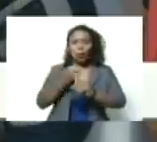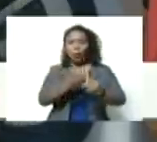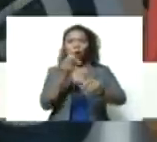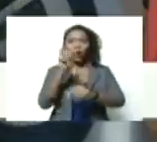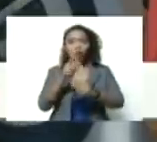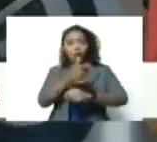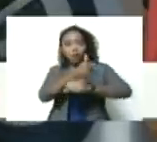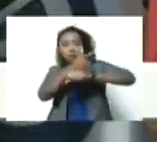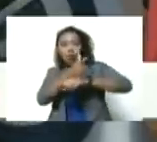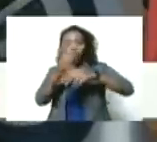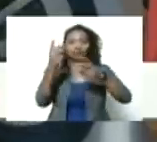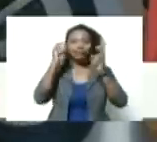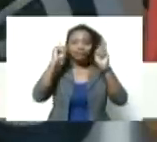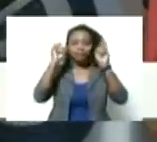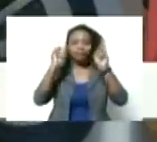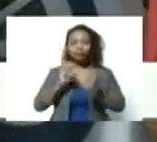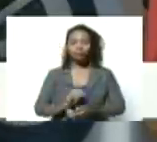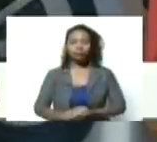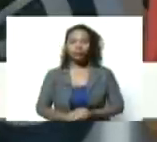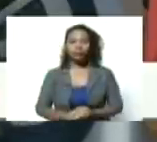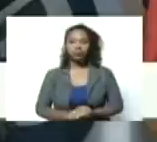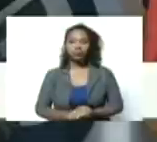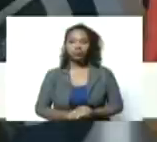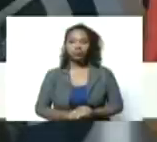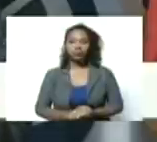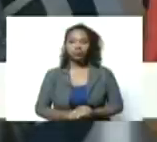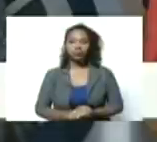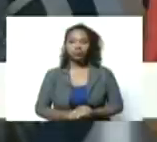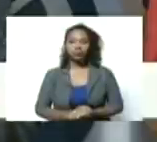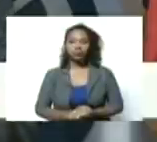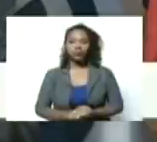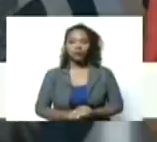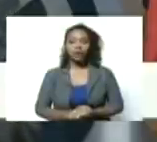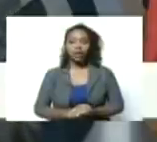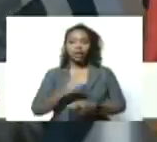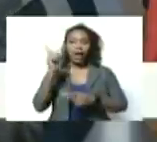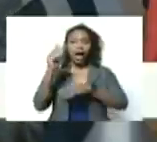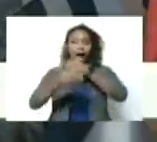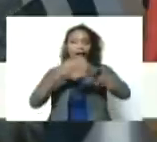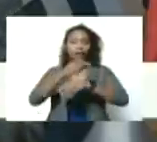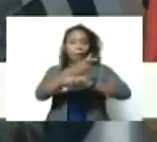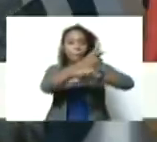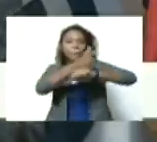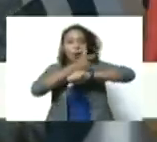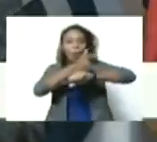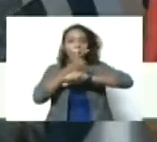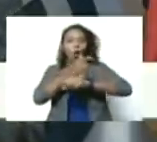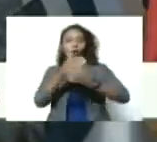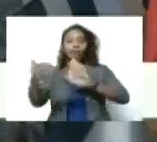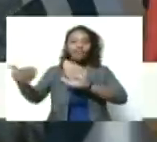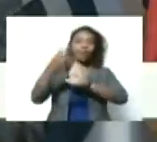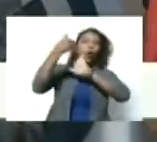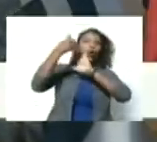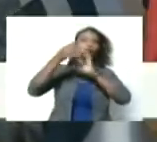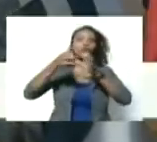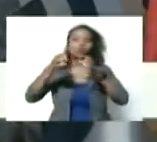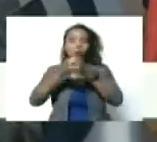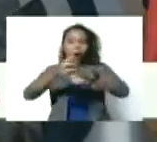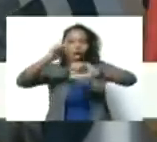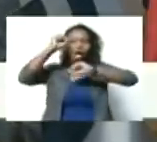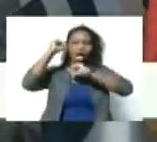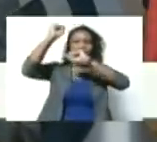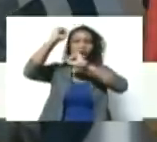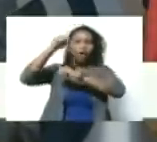arma orgánica, tras haber accionado sus armas contra un grupo que protestaba en una